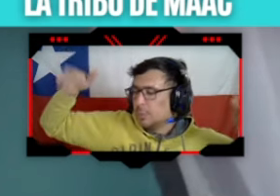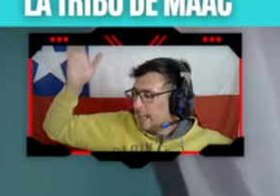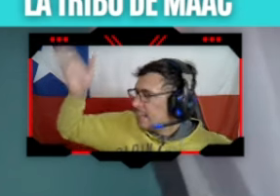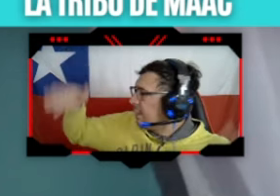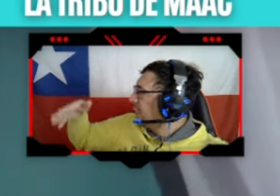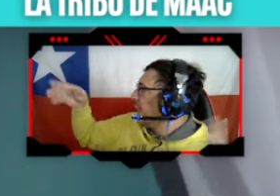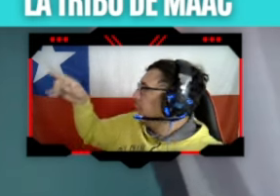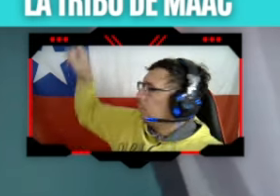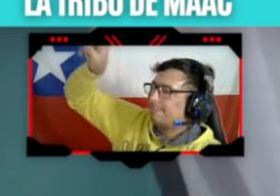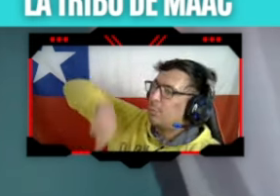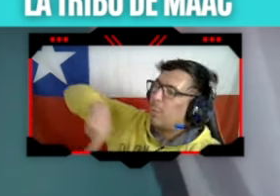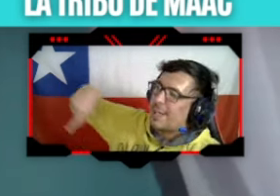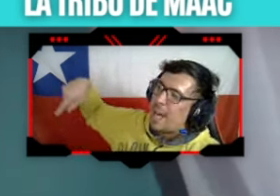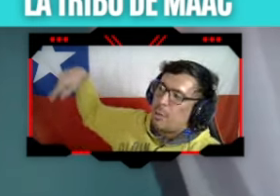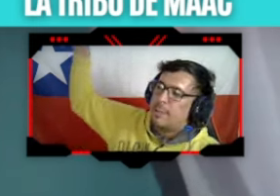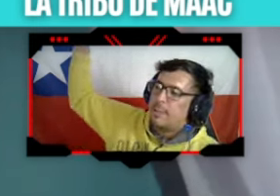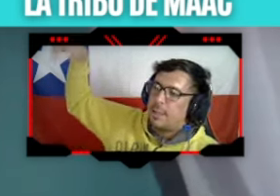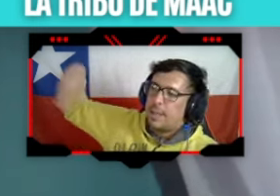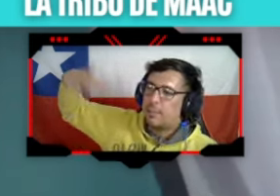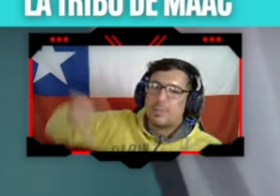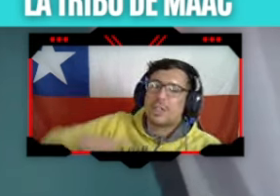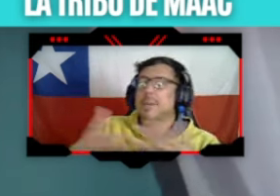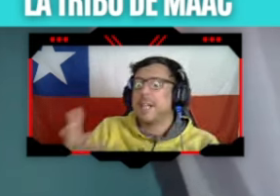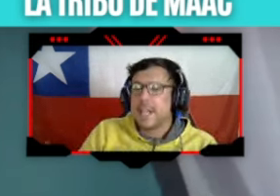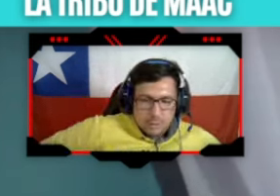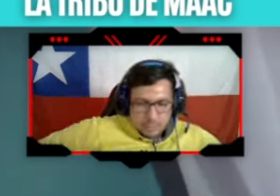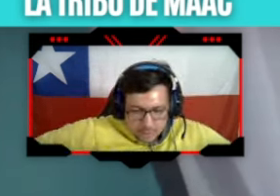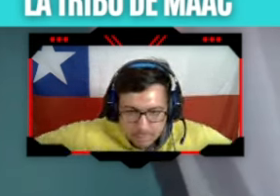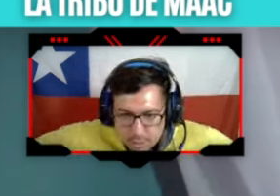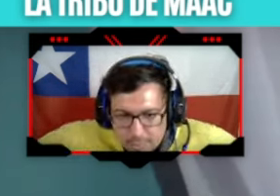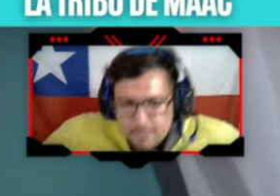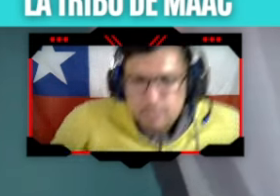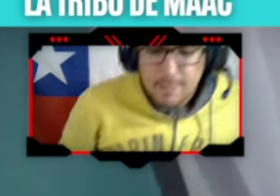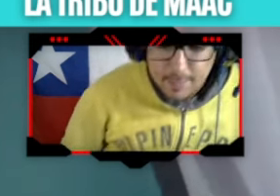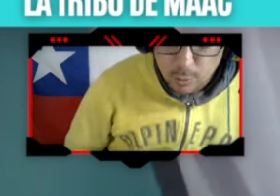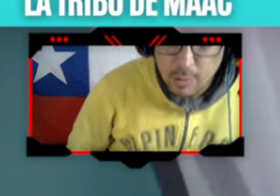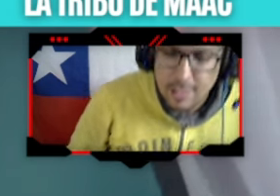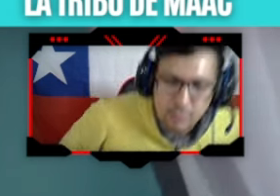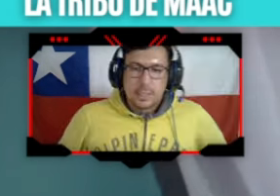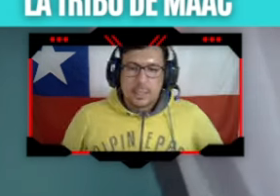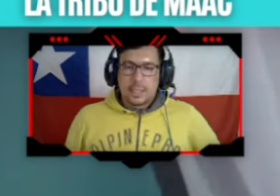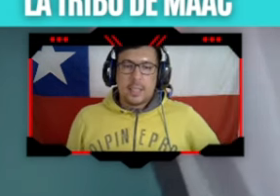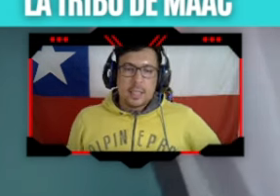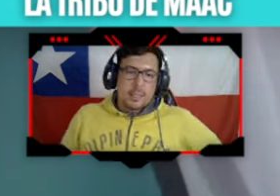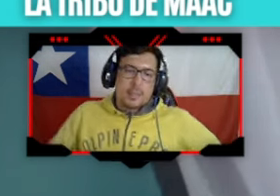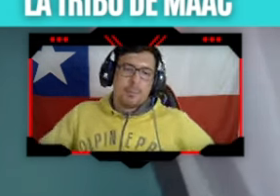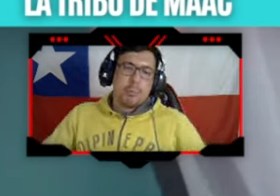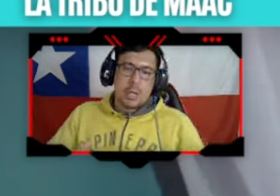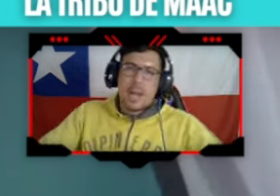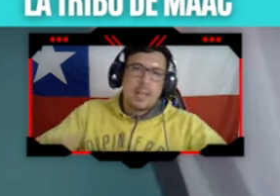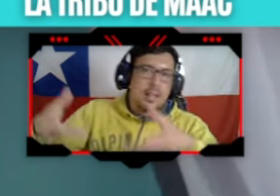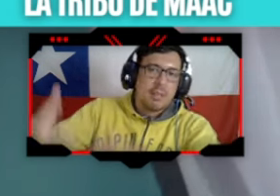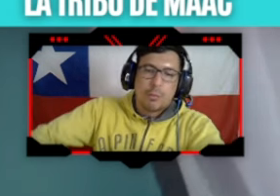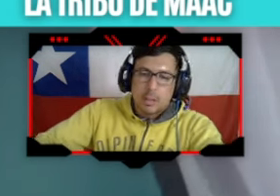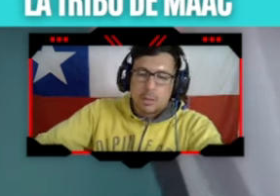tipo una casita, un cuadrado, vamos a decirle, una chimenea, una barbacoa, algo así. Y bueno,